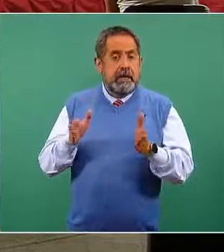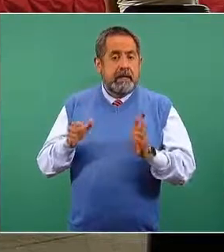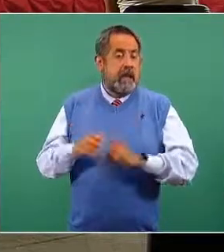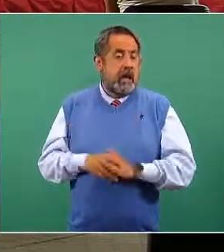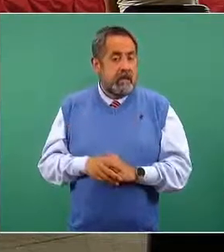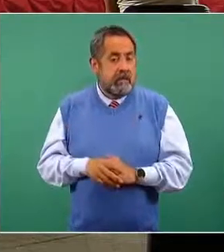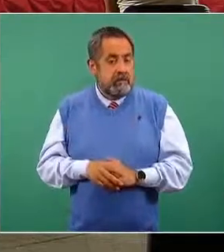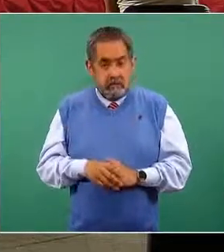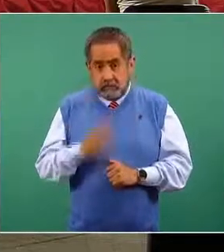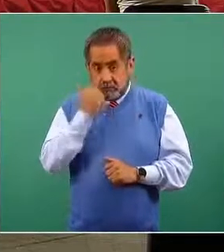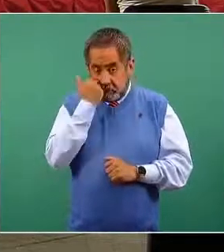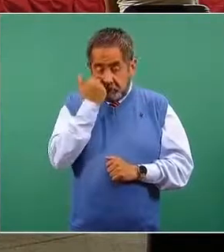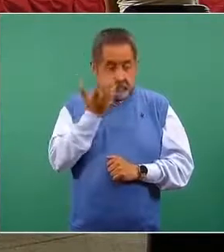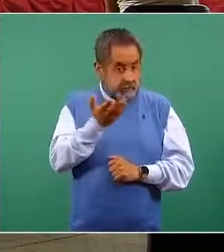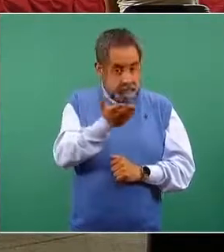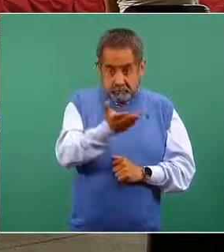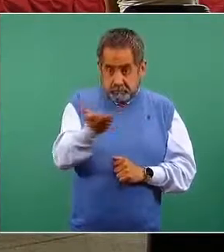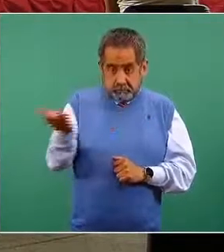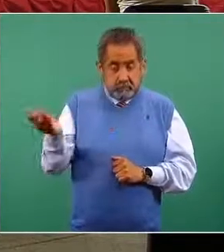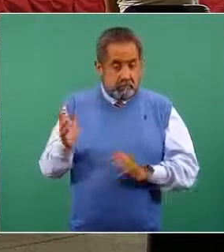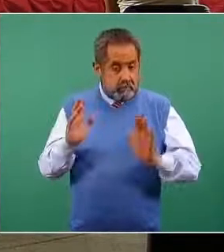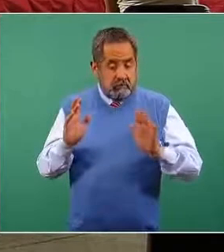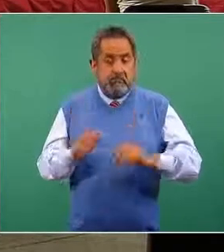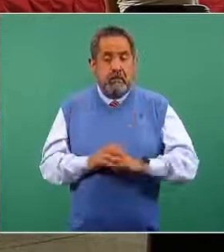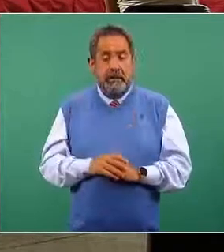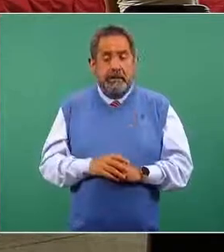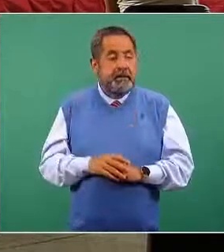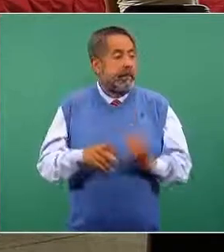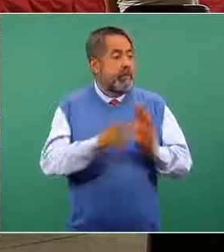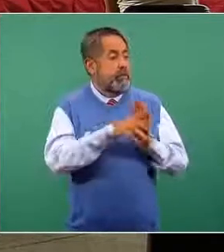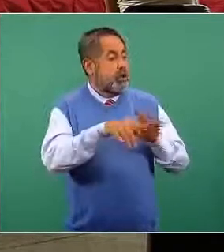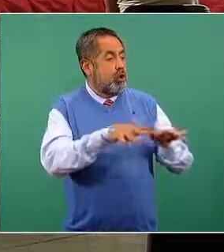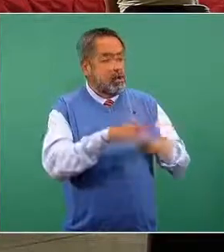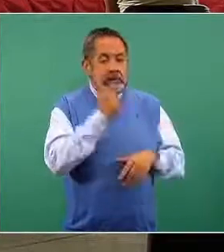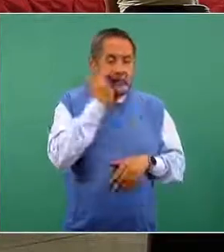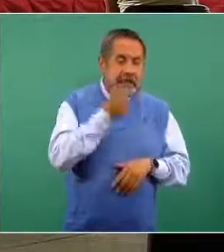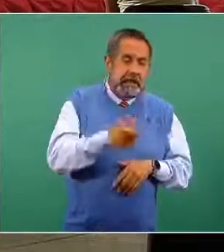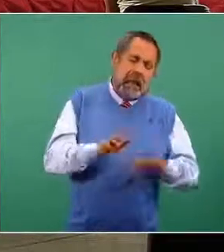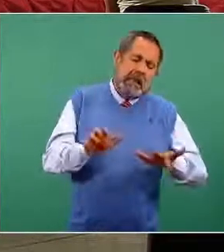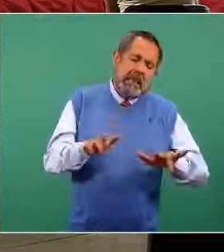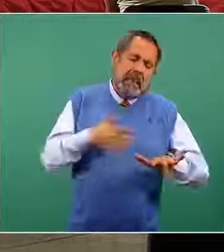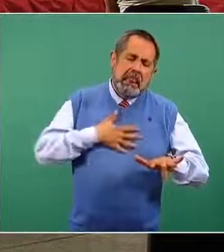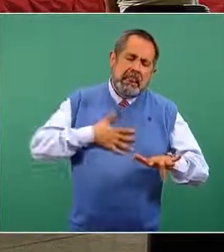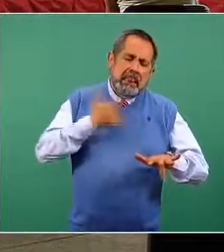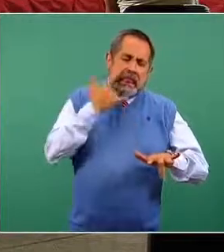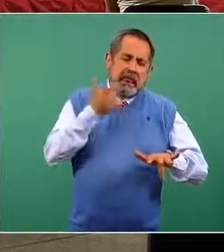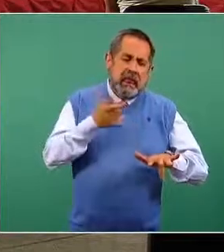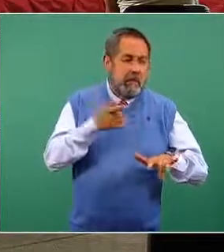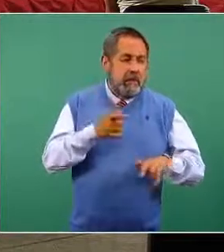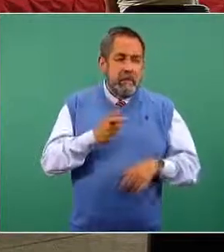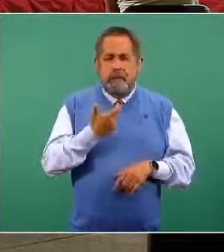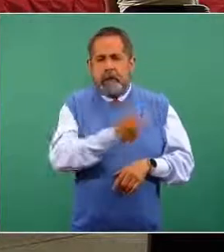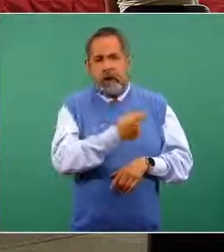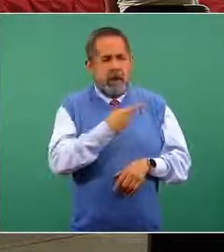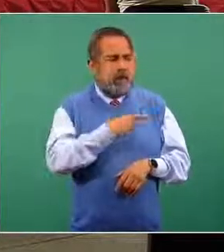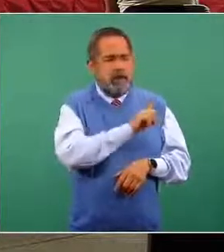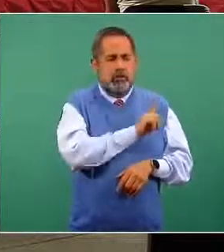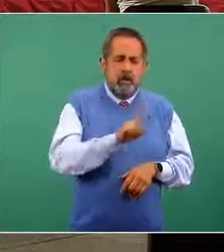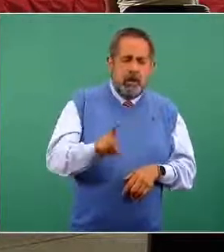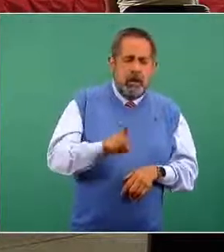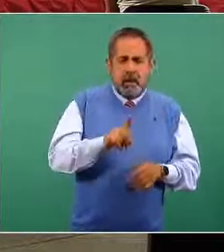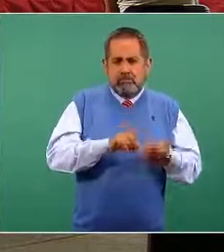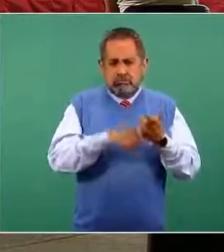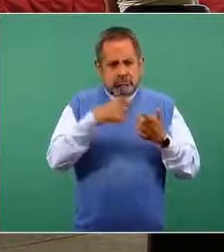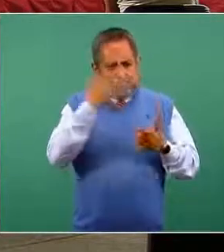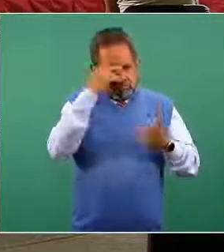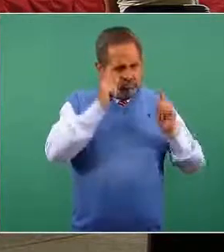por si acaso también los medios quisieran, no sé, contratar quizá una persona